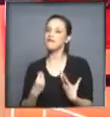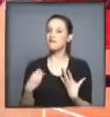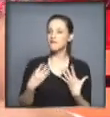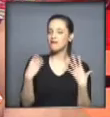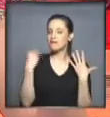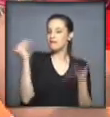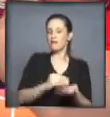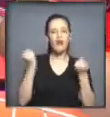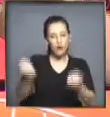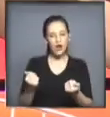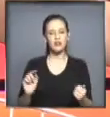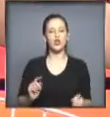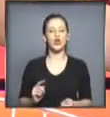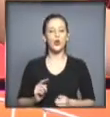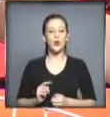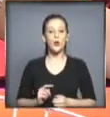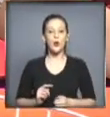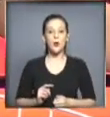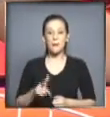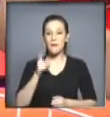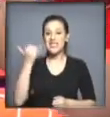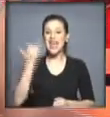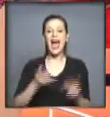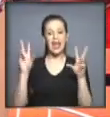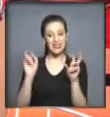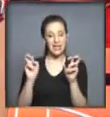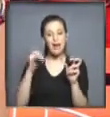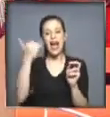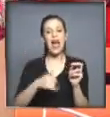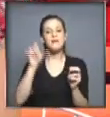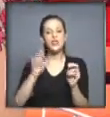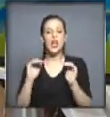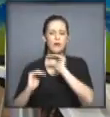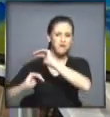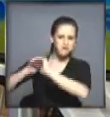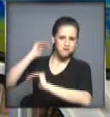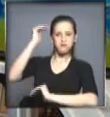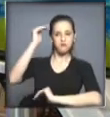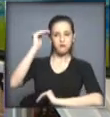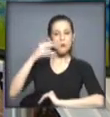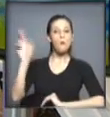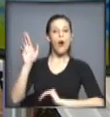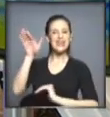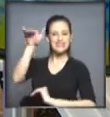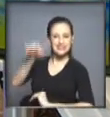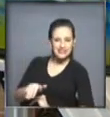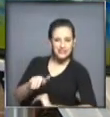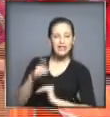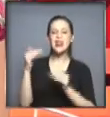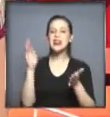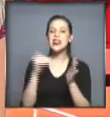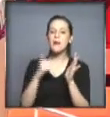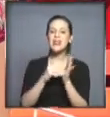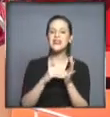decir que no, que sí, pero sí me parece que hay un tema ahí cuando hay una persona mucho más grande, porque como como toda relación de